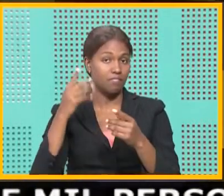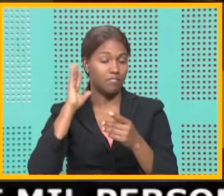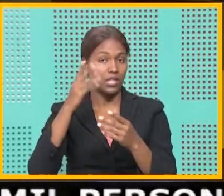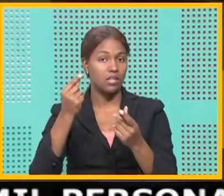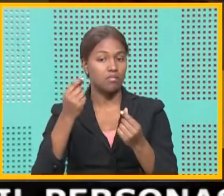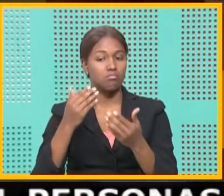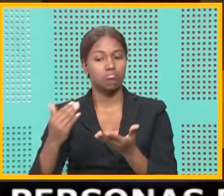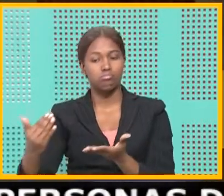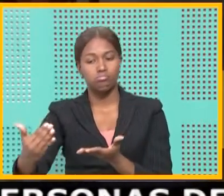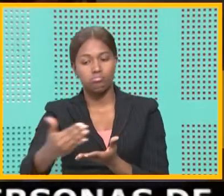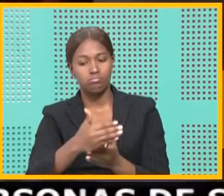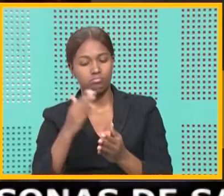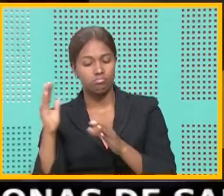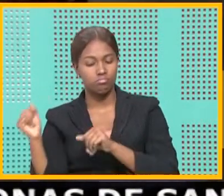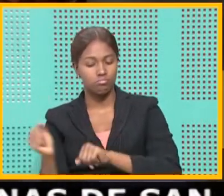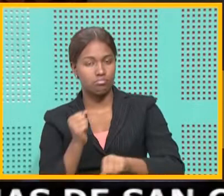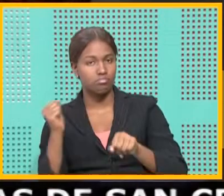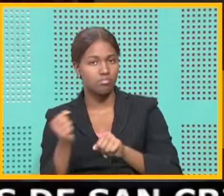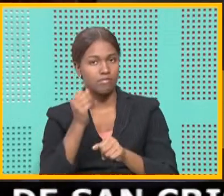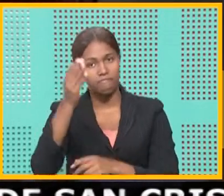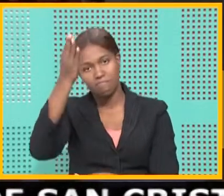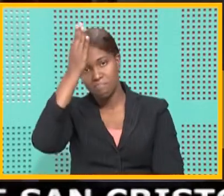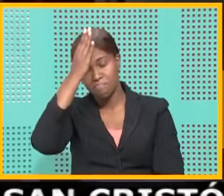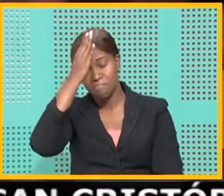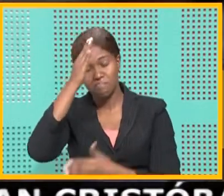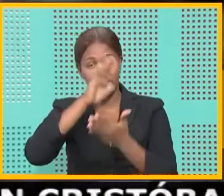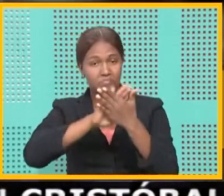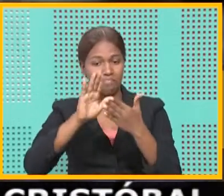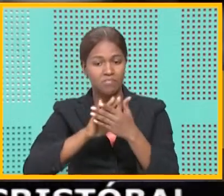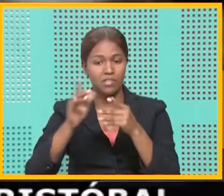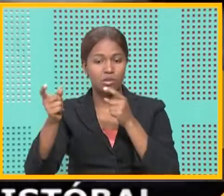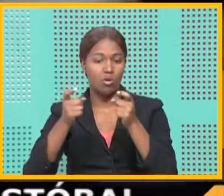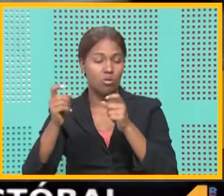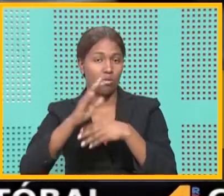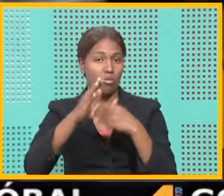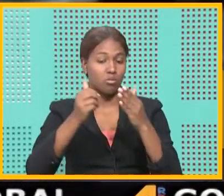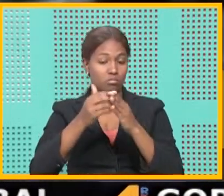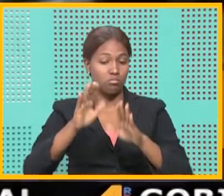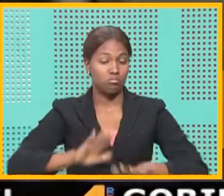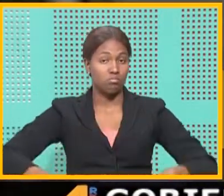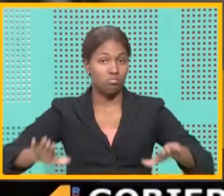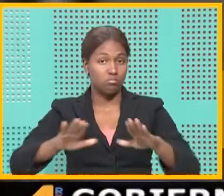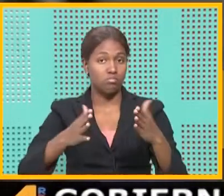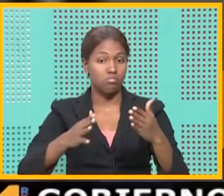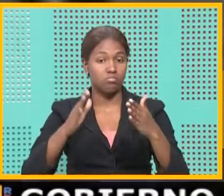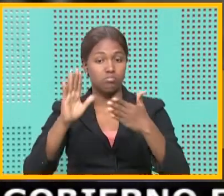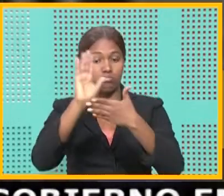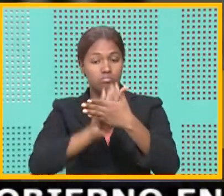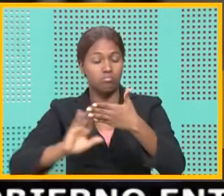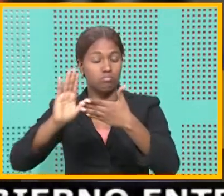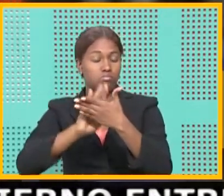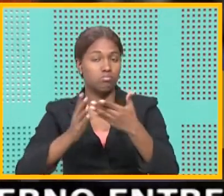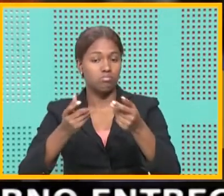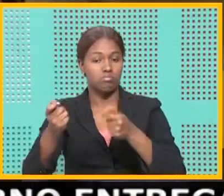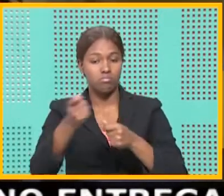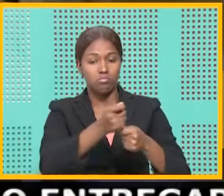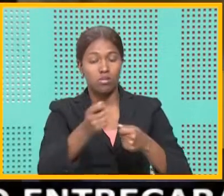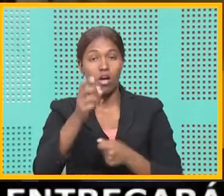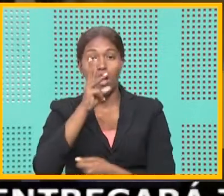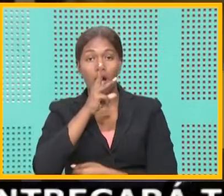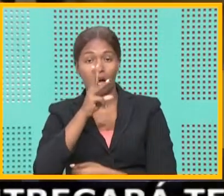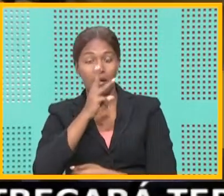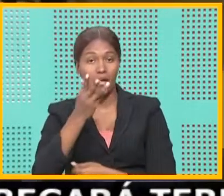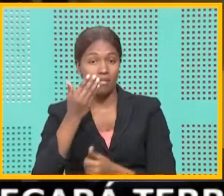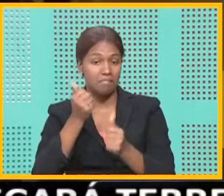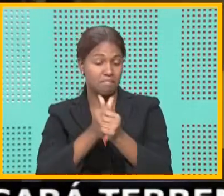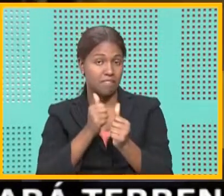sólidos, barrido y recogida de agregados, control de maleza, limpieza general del entorno, lavado a presión de revestimiento cerámico y muros